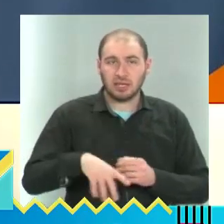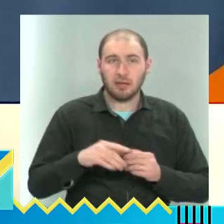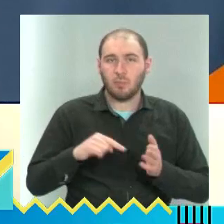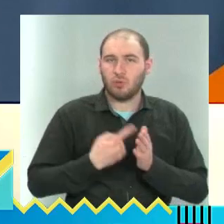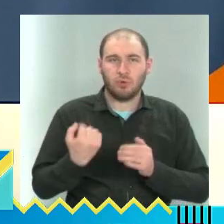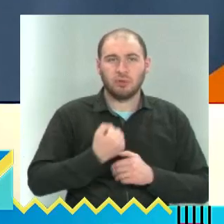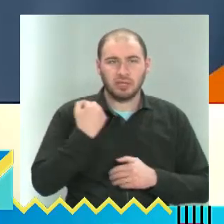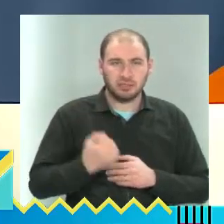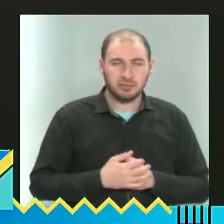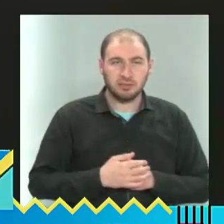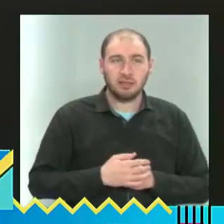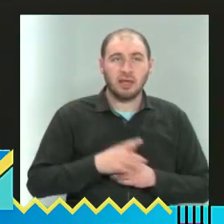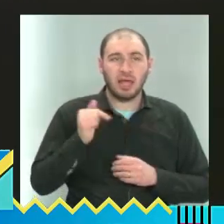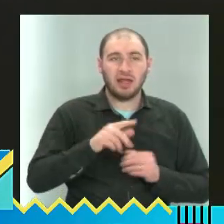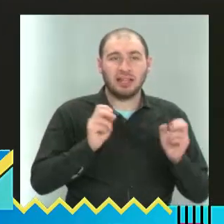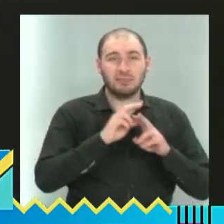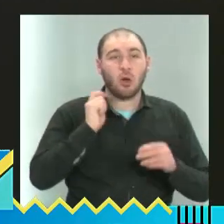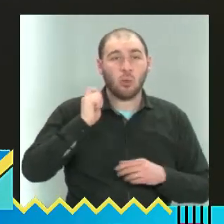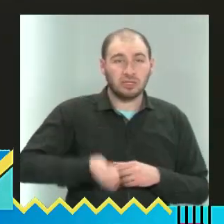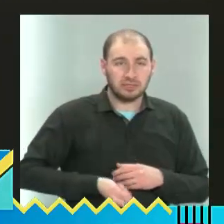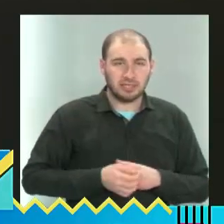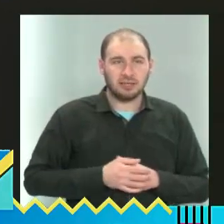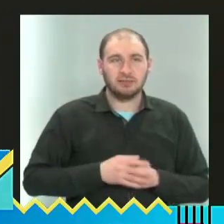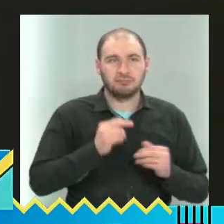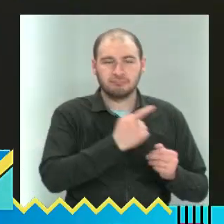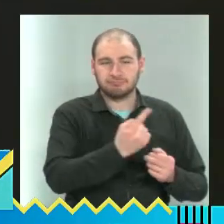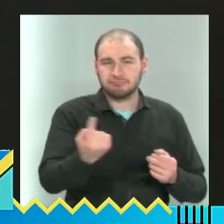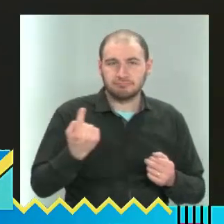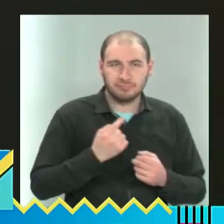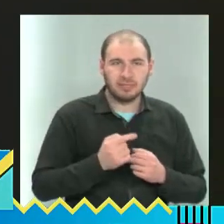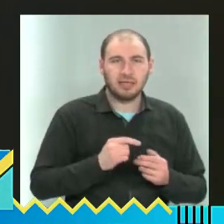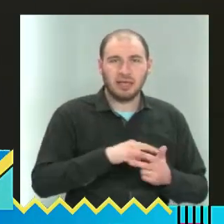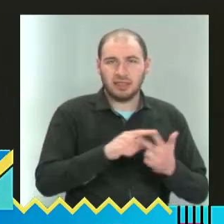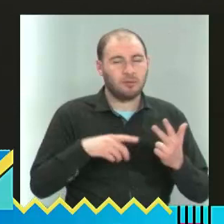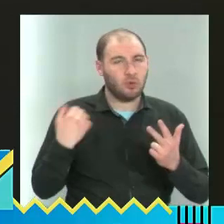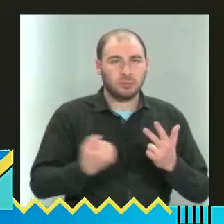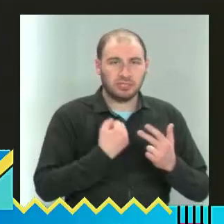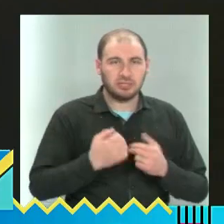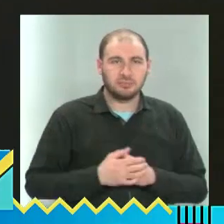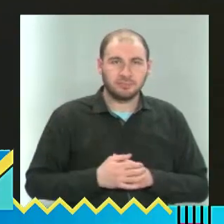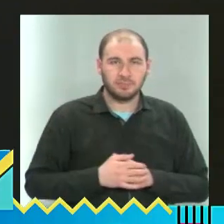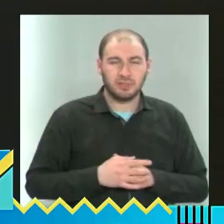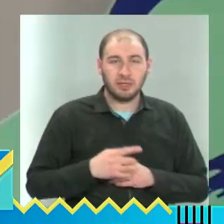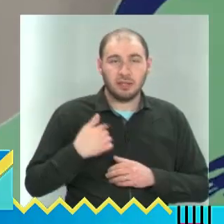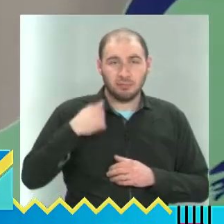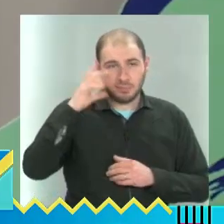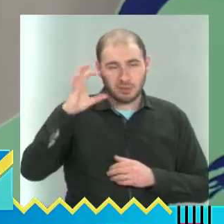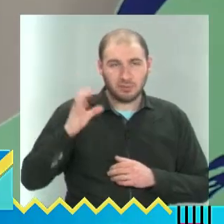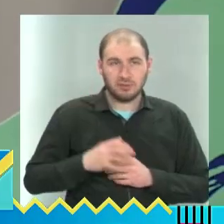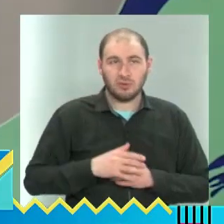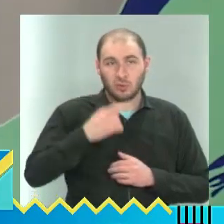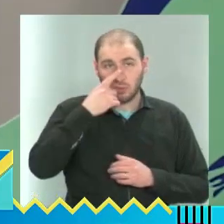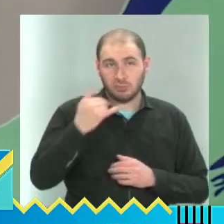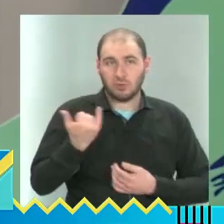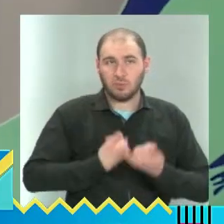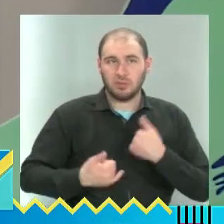focal. Bien, ahora escuchemos la parte de la justicia también. Hemos ido viendo tres patas fundamentales. Bueno, me quedé con esto que último acaba